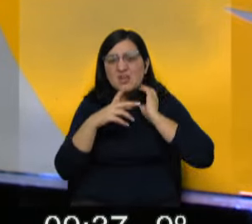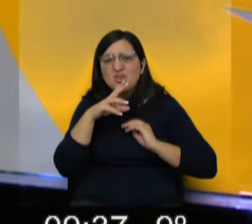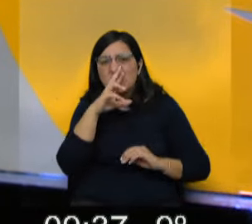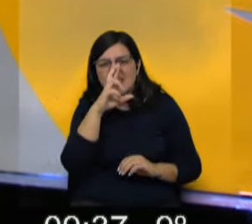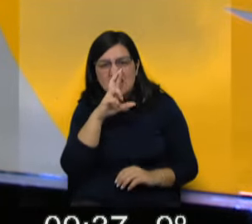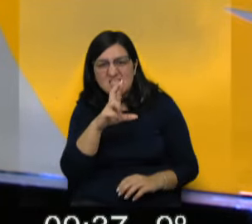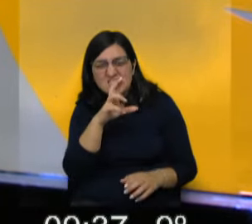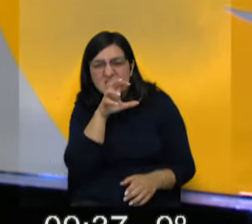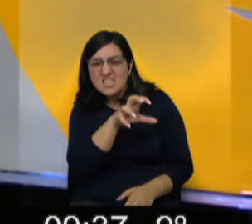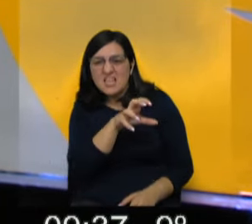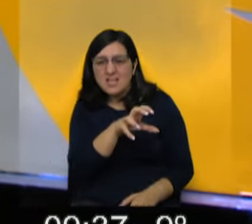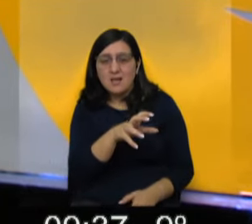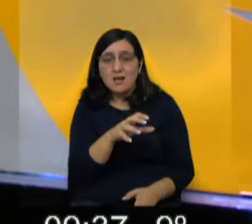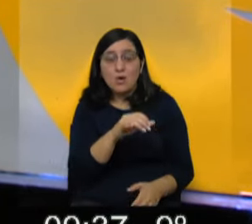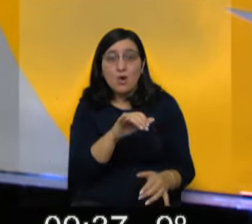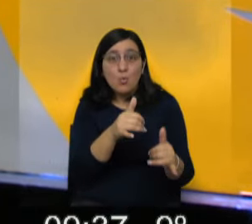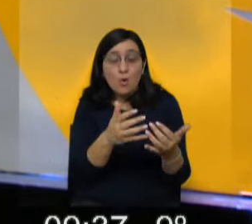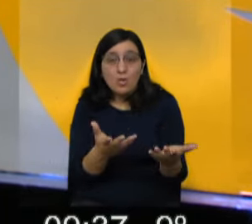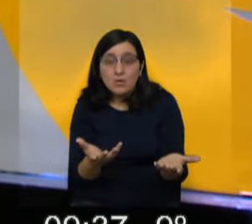a un jugador. Terrible.